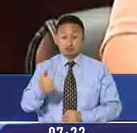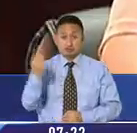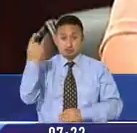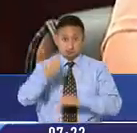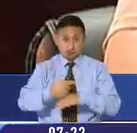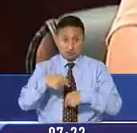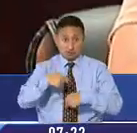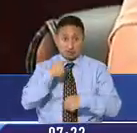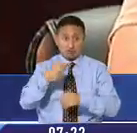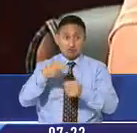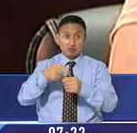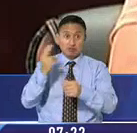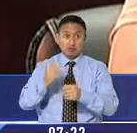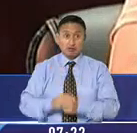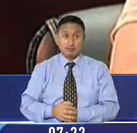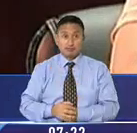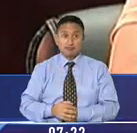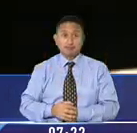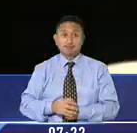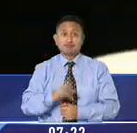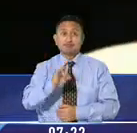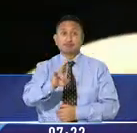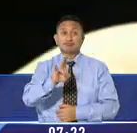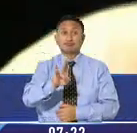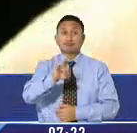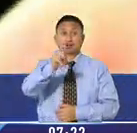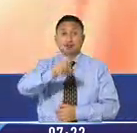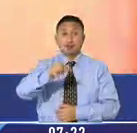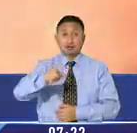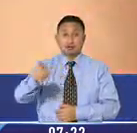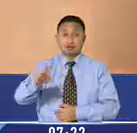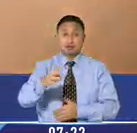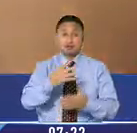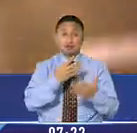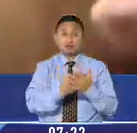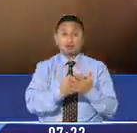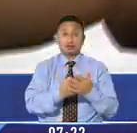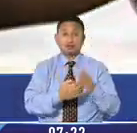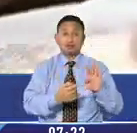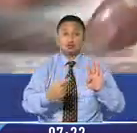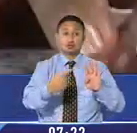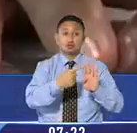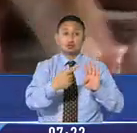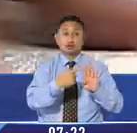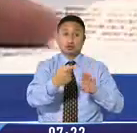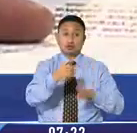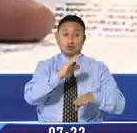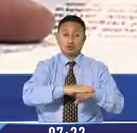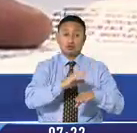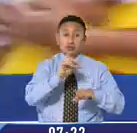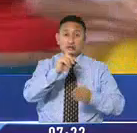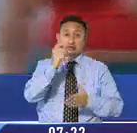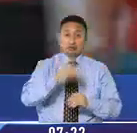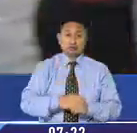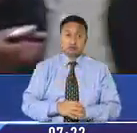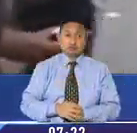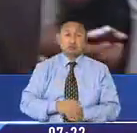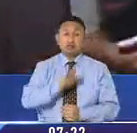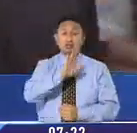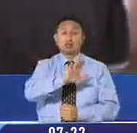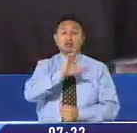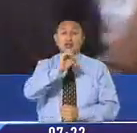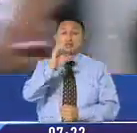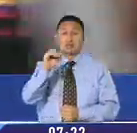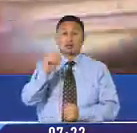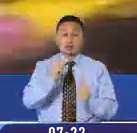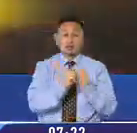su cargo. 7 personas fueron detenidas por este caso. 4 de ellas, autores materiales, habrían cobrado